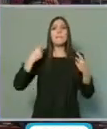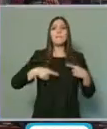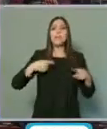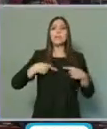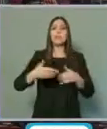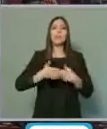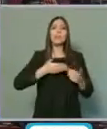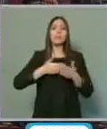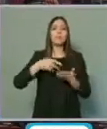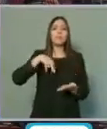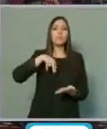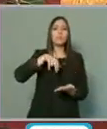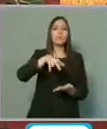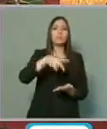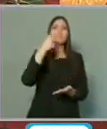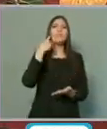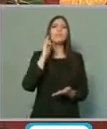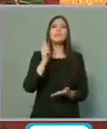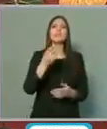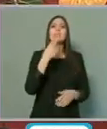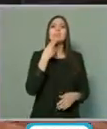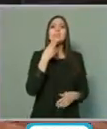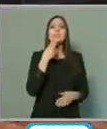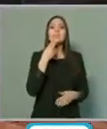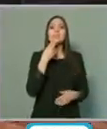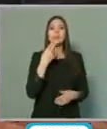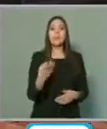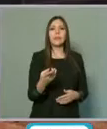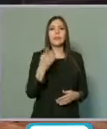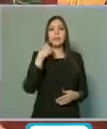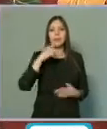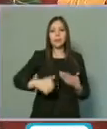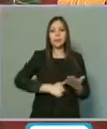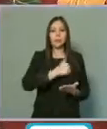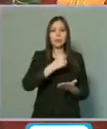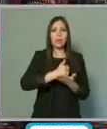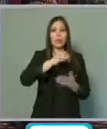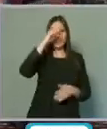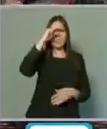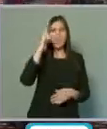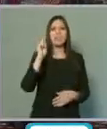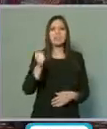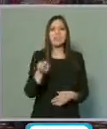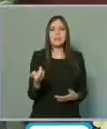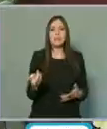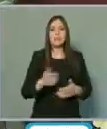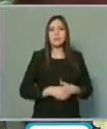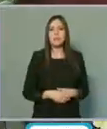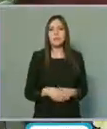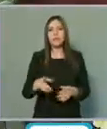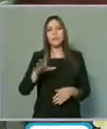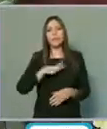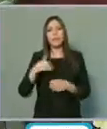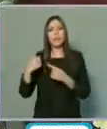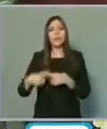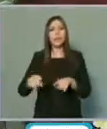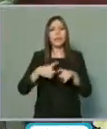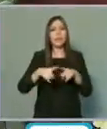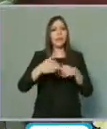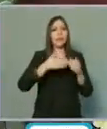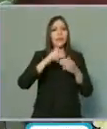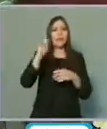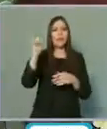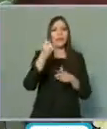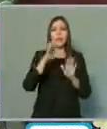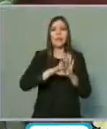peatones. Claro. ¿De qué manera les puede ayudar esta onda de la ciudad inteligente? Ahí, por ejemplo, existen distintas tecnologías que lo que